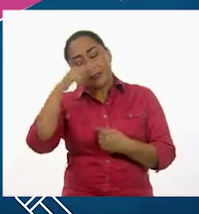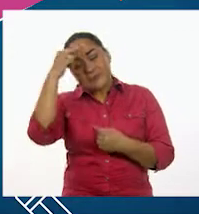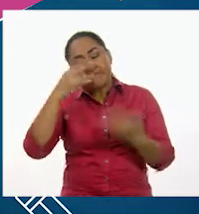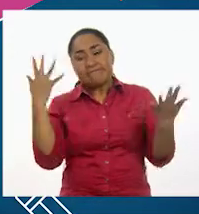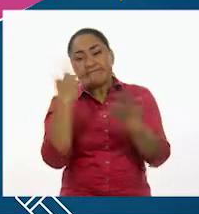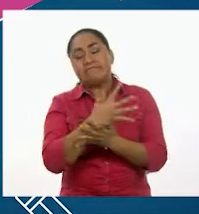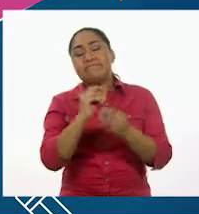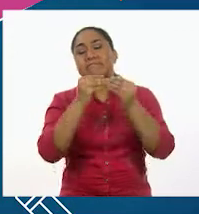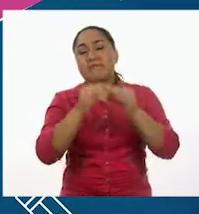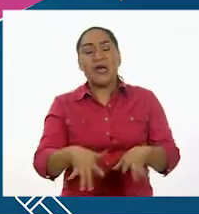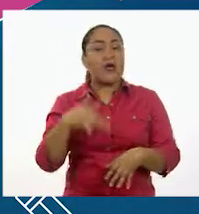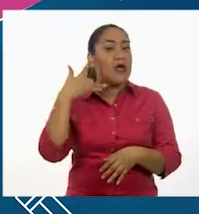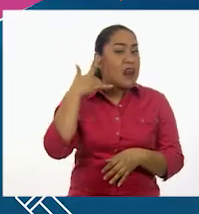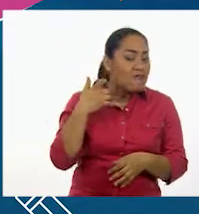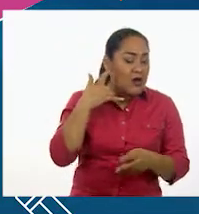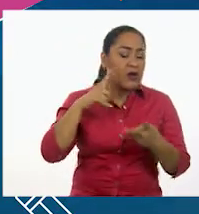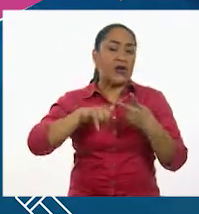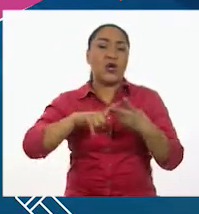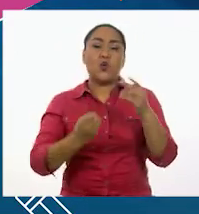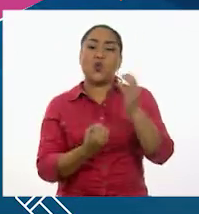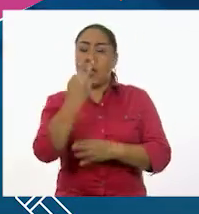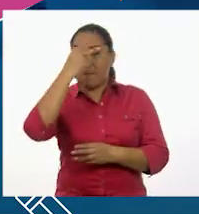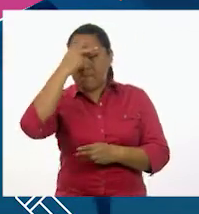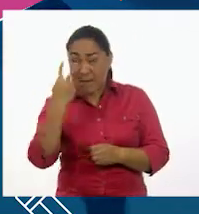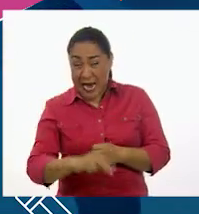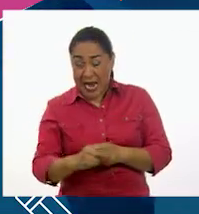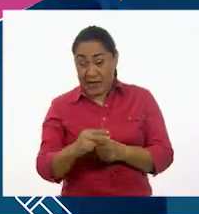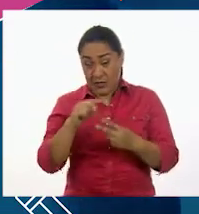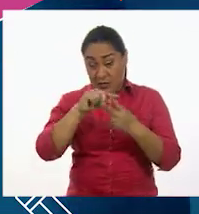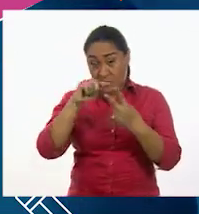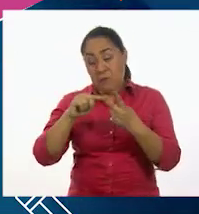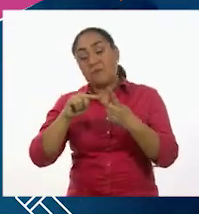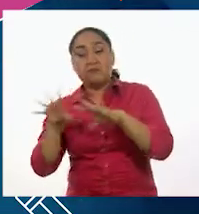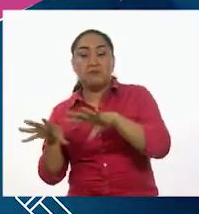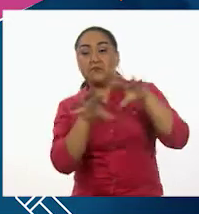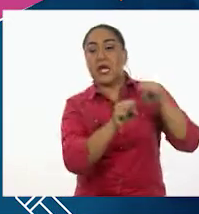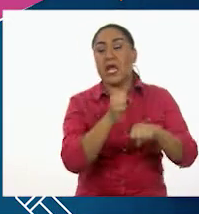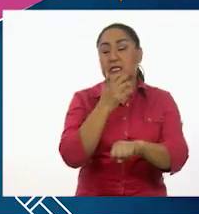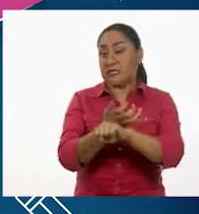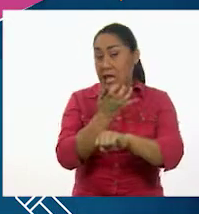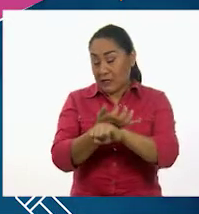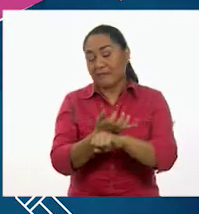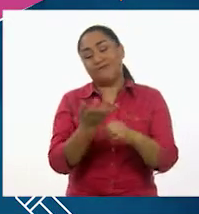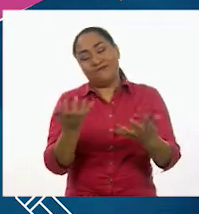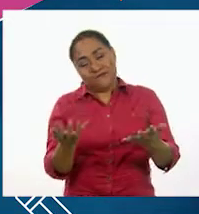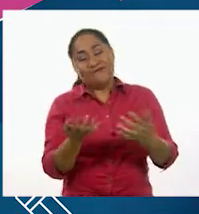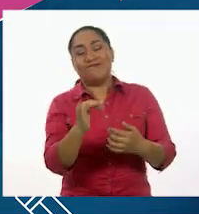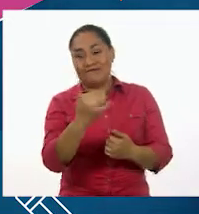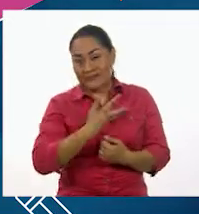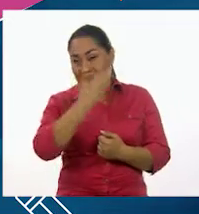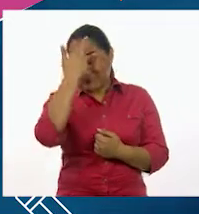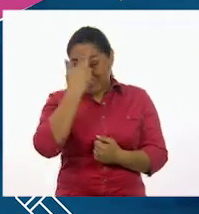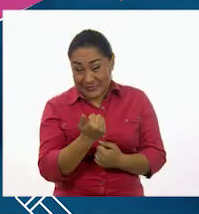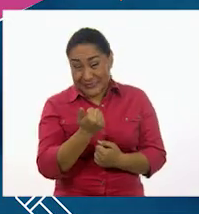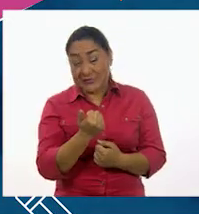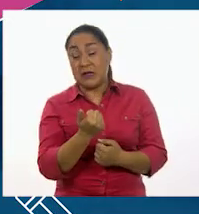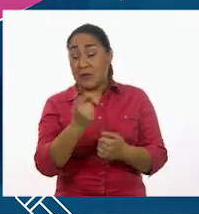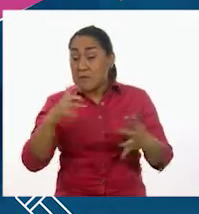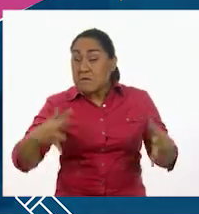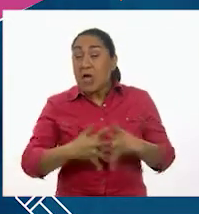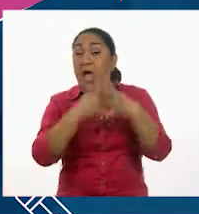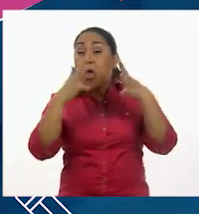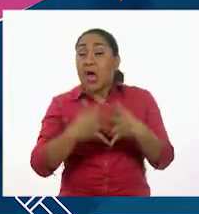de California y Nuevo México. Y estos estados se integraban a Estados Unidos. Y sí, efectivamente, esta guerra